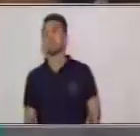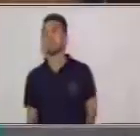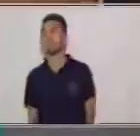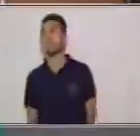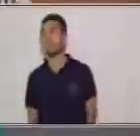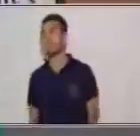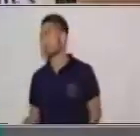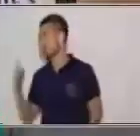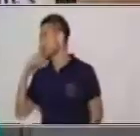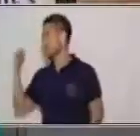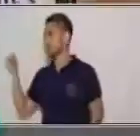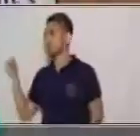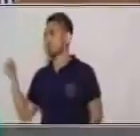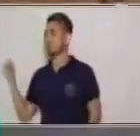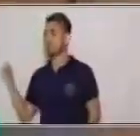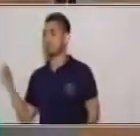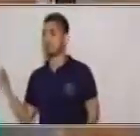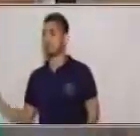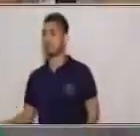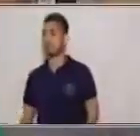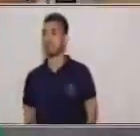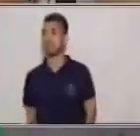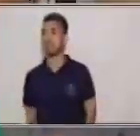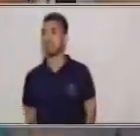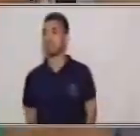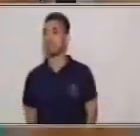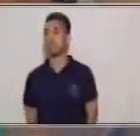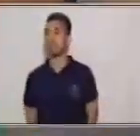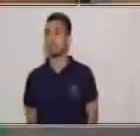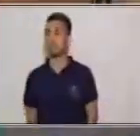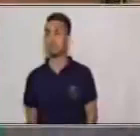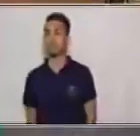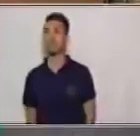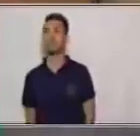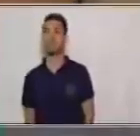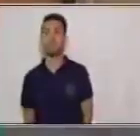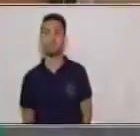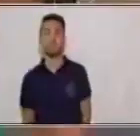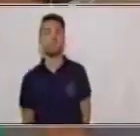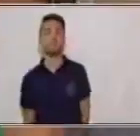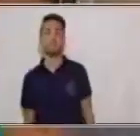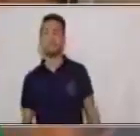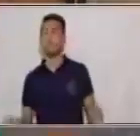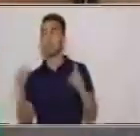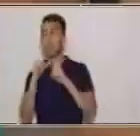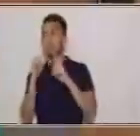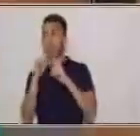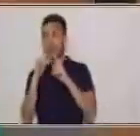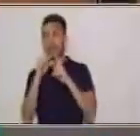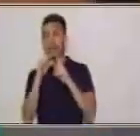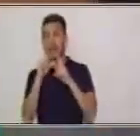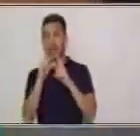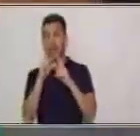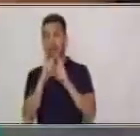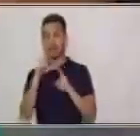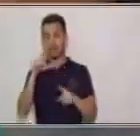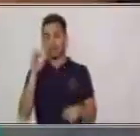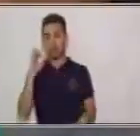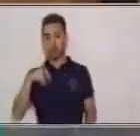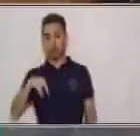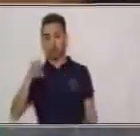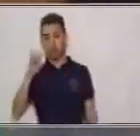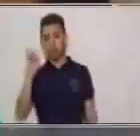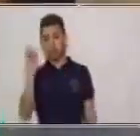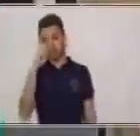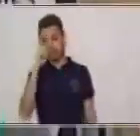¿Observas? Las palabras compuestas forman también sustantivos, dependiendo de las combinaciones